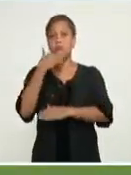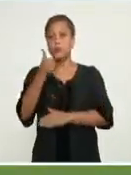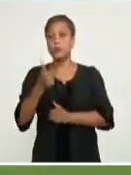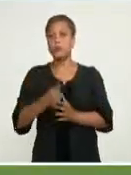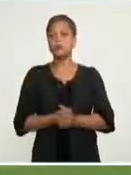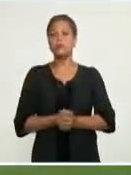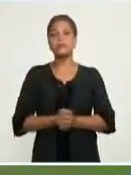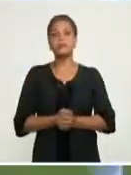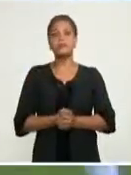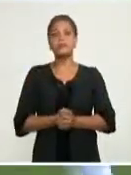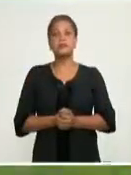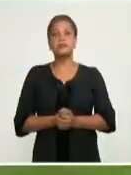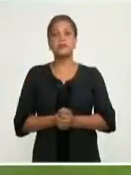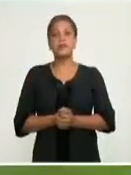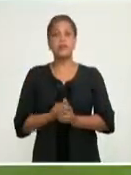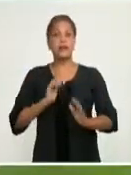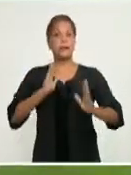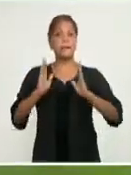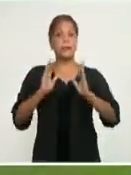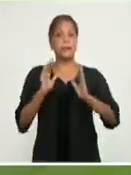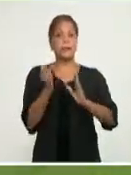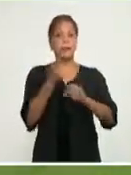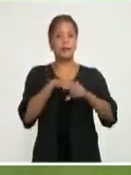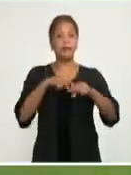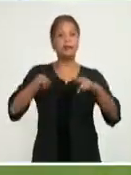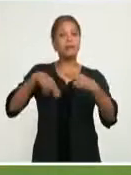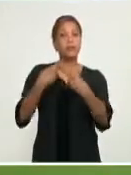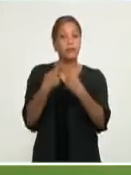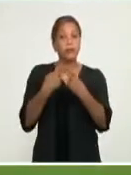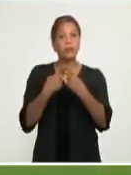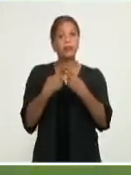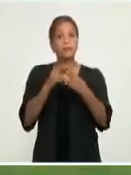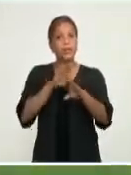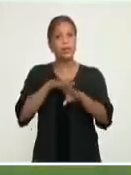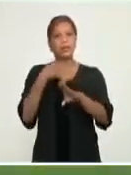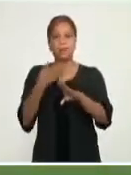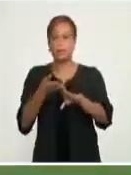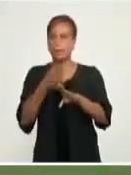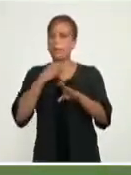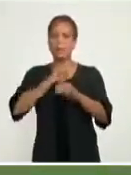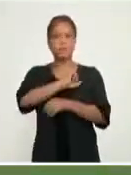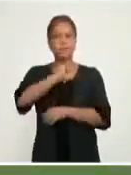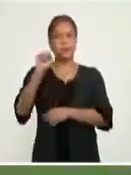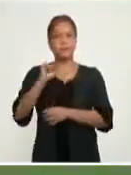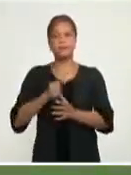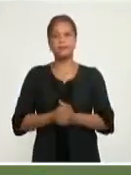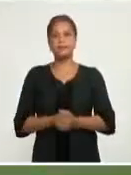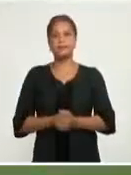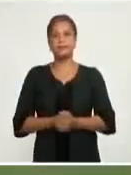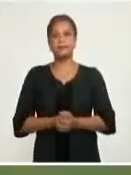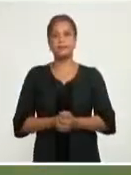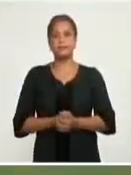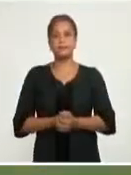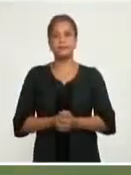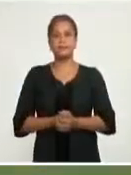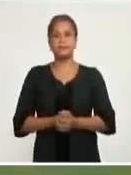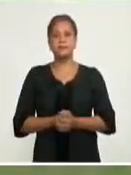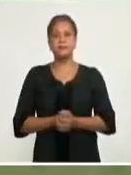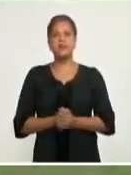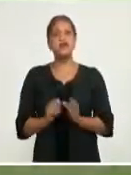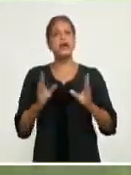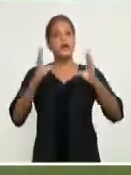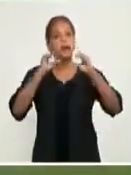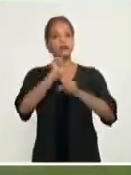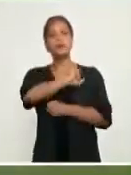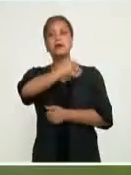minutos, sobre todo en la primera parte del juego, y luego aplacarse, mermar el rendimiento. Eso se volvió a ver anoche en este triunfo